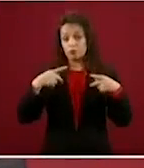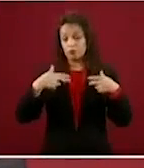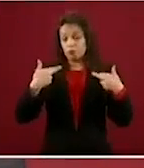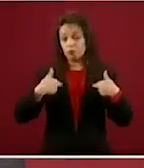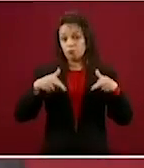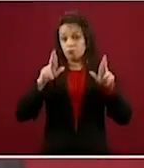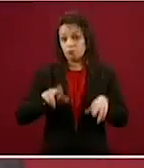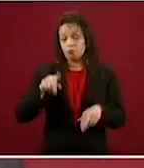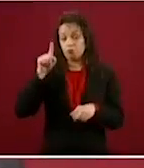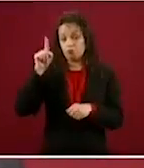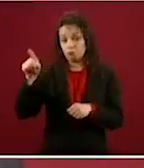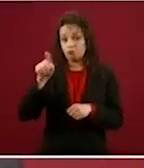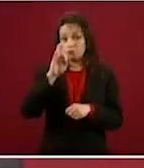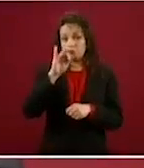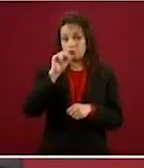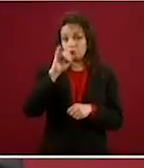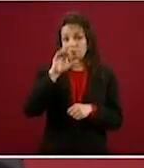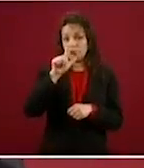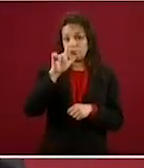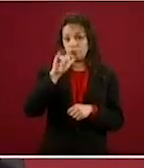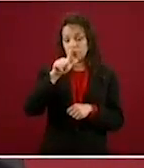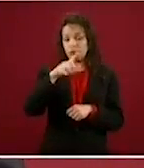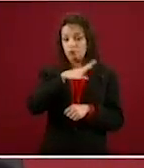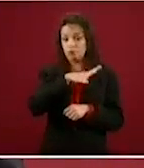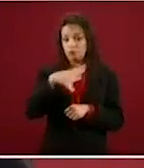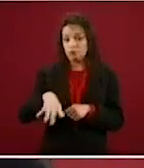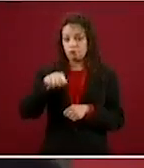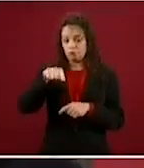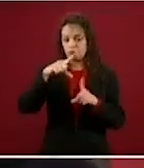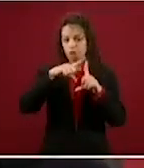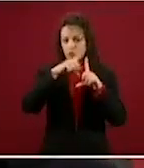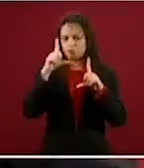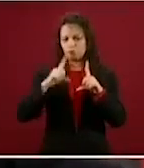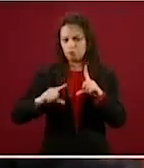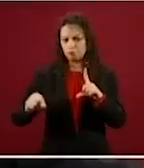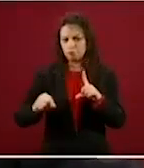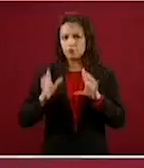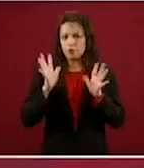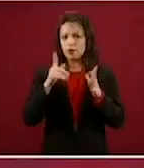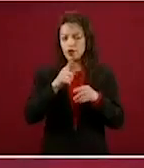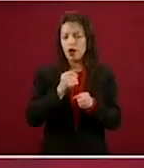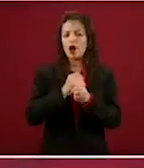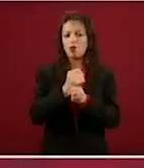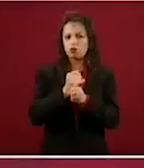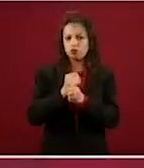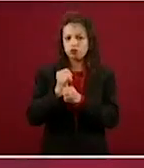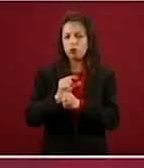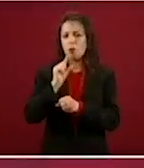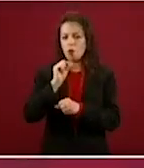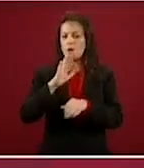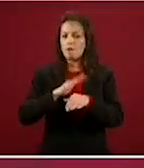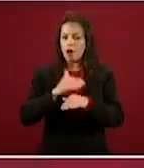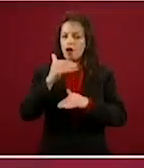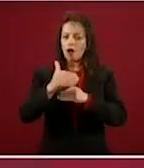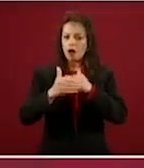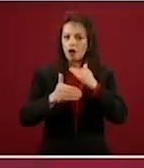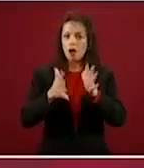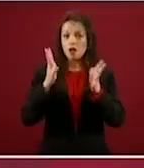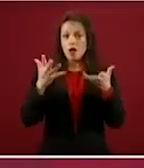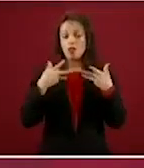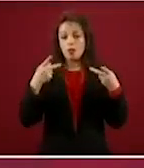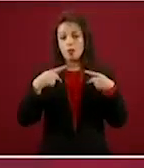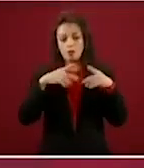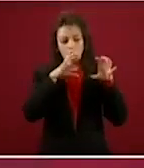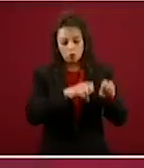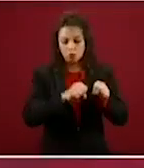planteó que el dinero que se le reduzca a los organismos políticos que manejan mucho dinero puede destinarse a atender las necesidades